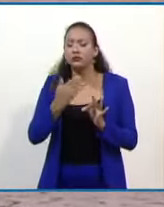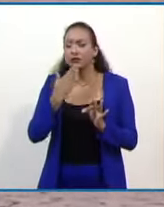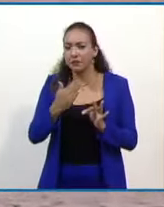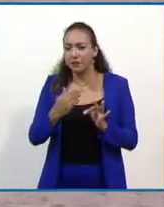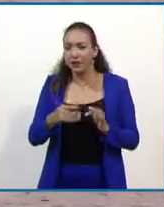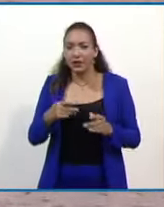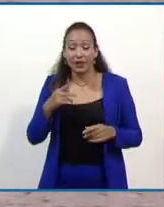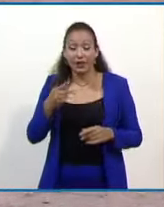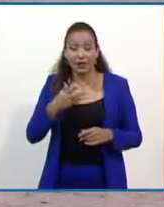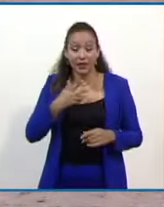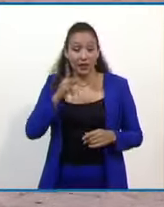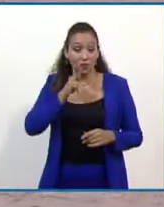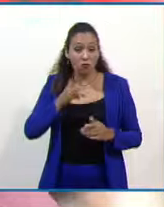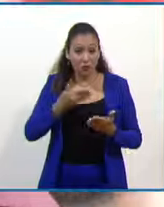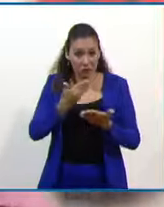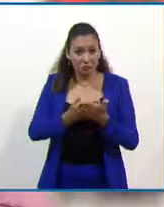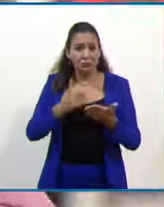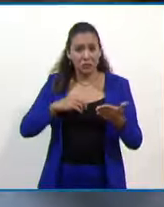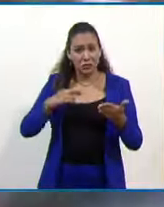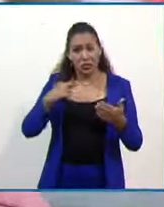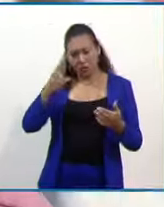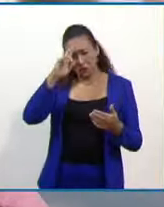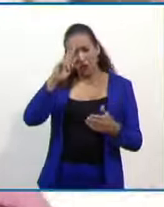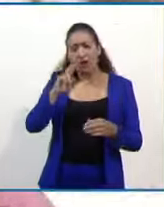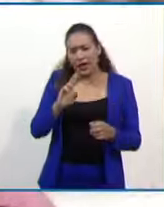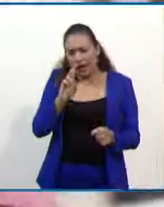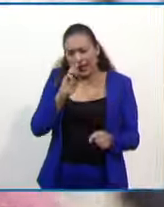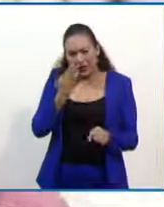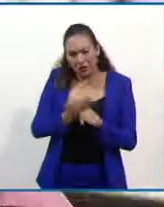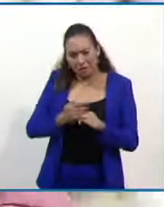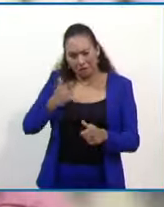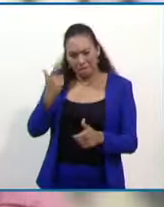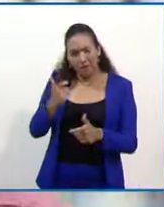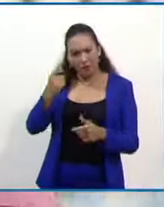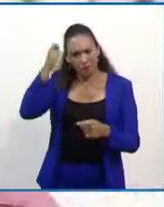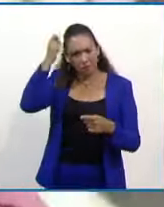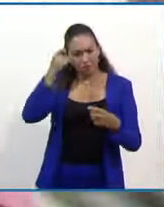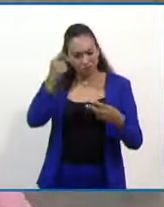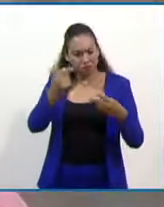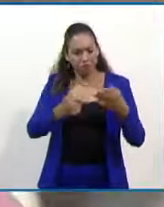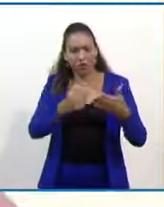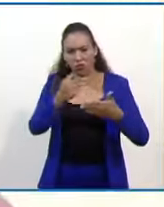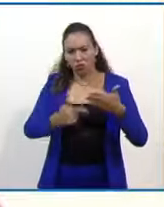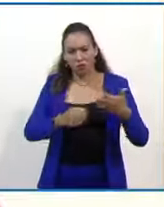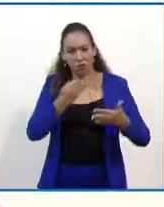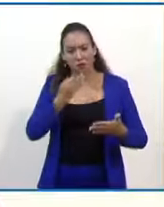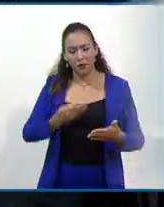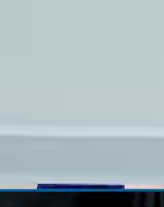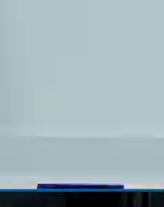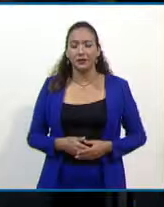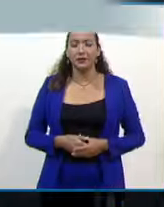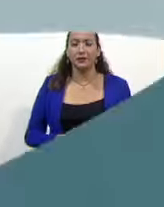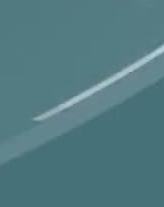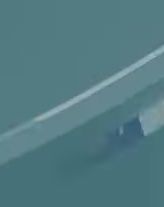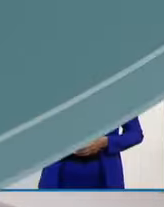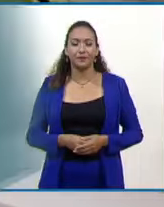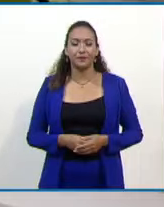proporcional, regular y suficiente con su obligación de proporcionar alimentos en el periodo que se reclama.